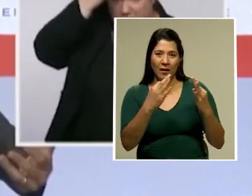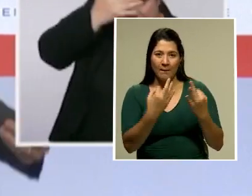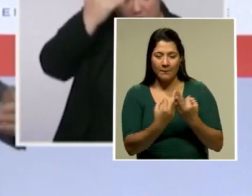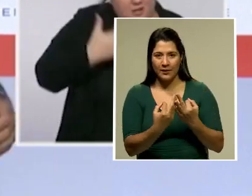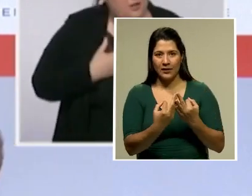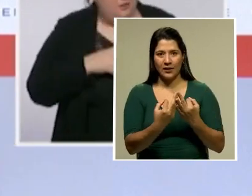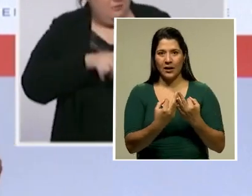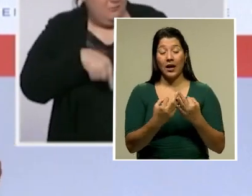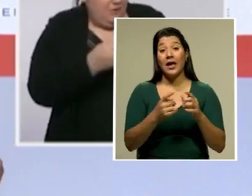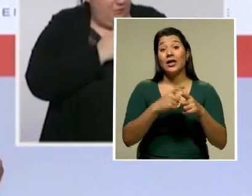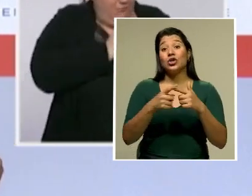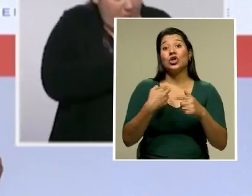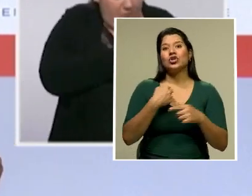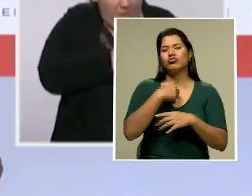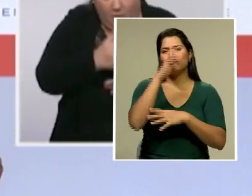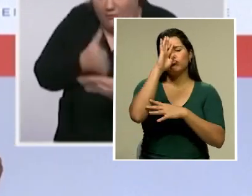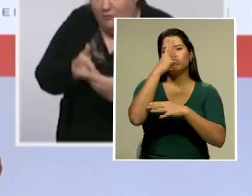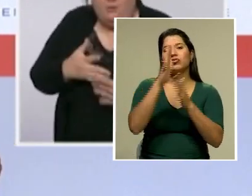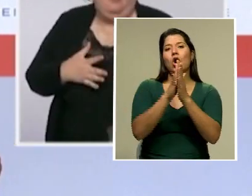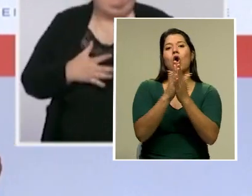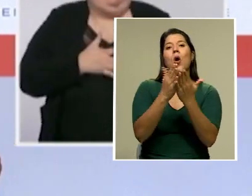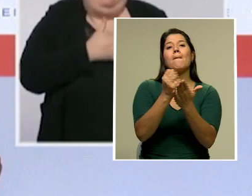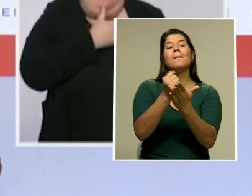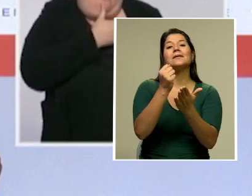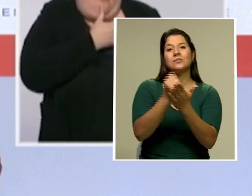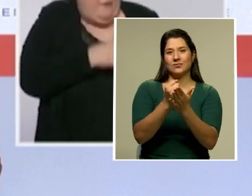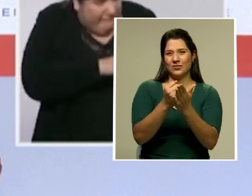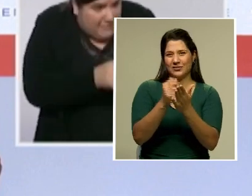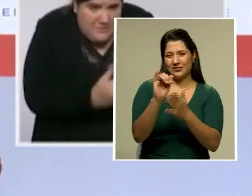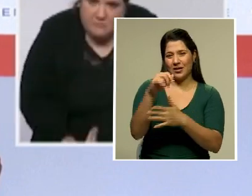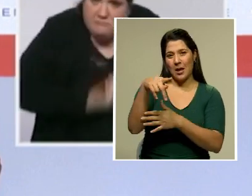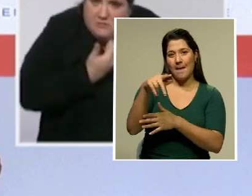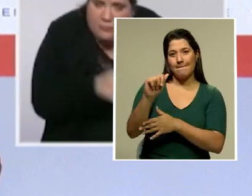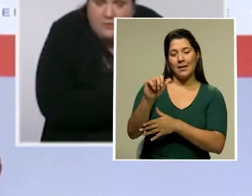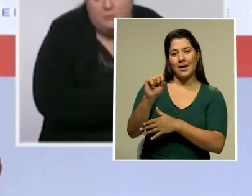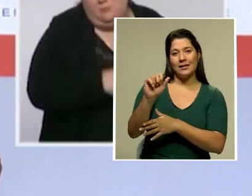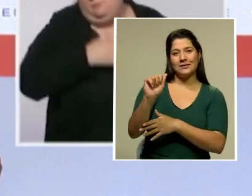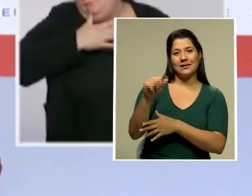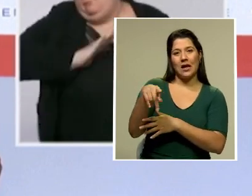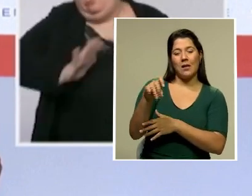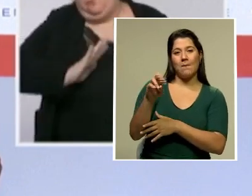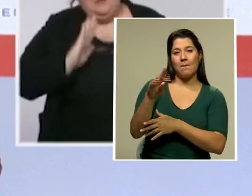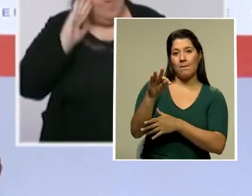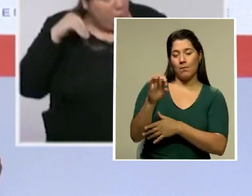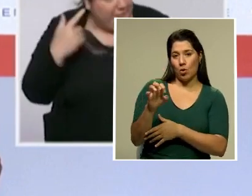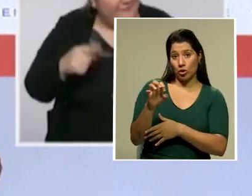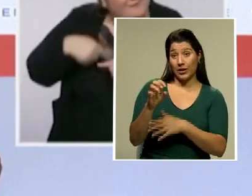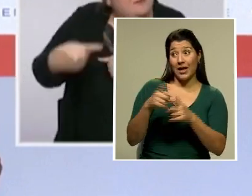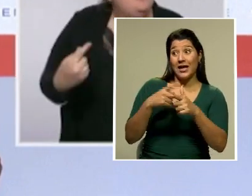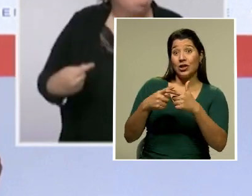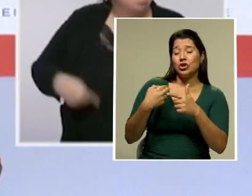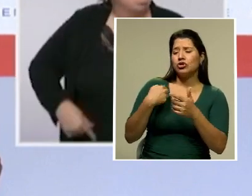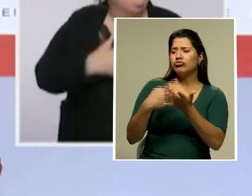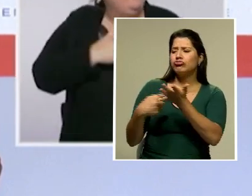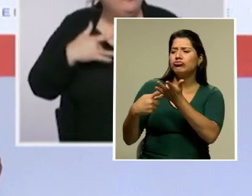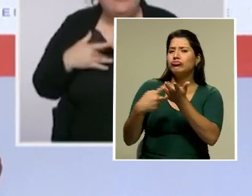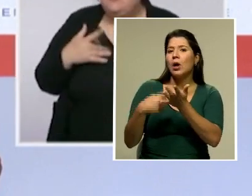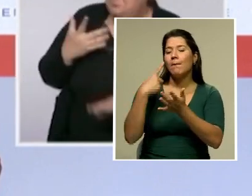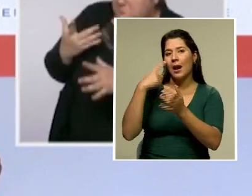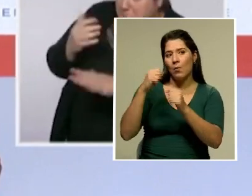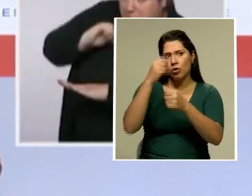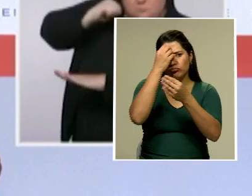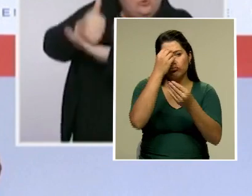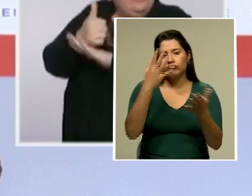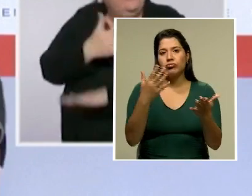de pasaporte sanitario. Por ello, la ministra de Sanidad debatirá hoy con las autoridades sanitarias y científicas para que podamos comunicarles unas